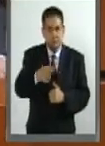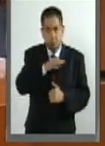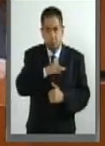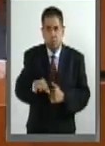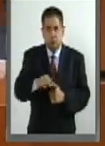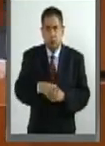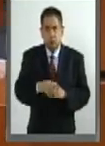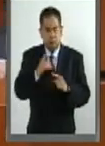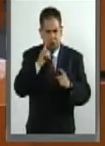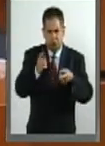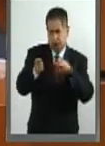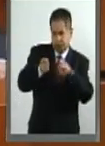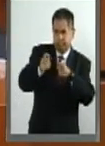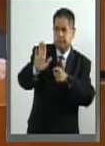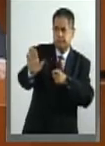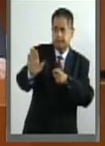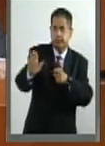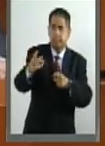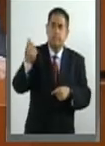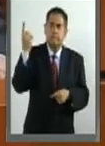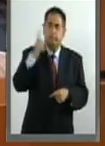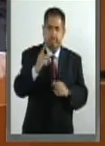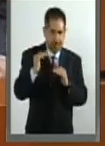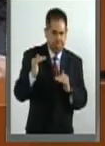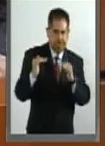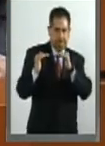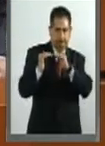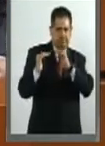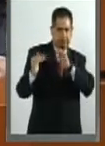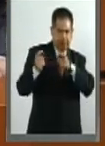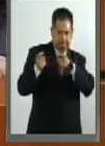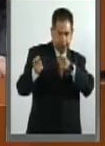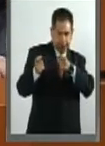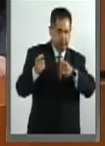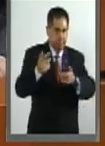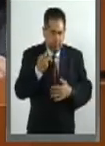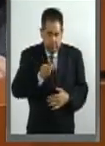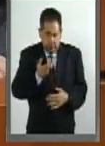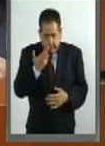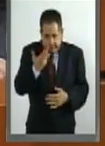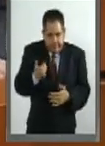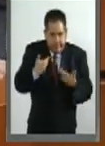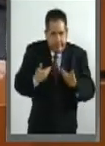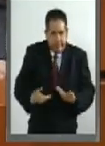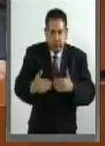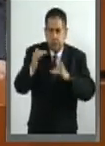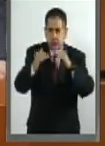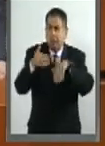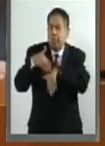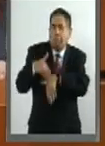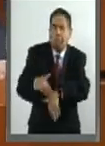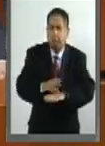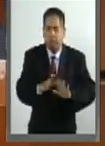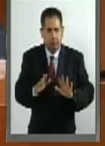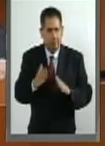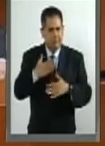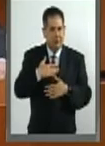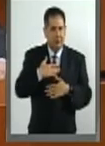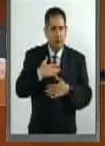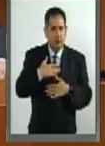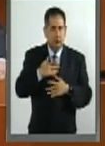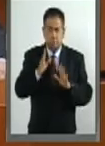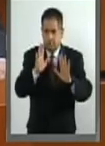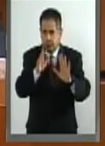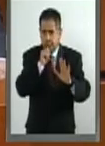ser contrapeso del Ejecutivo, que tiene justificación de su razón de ser de contrapeso, no ha